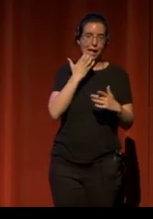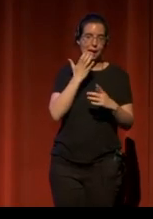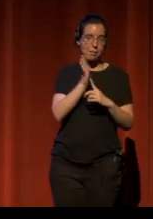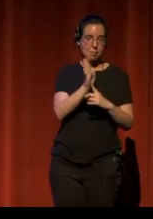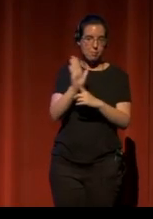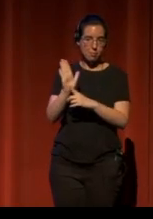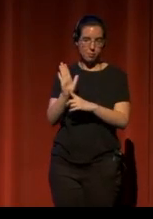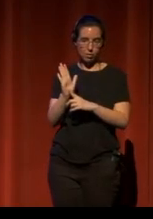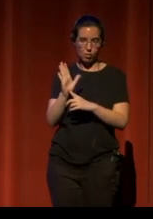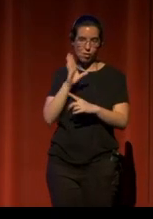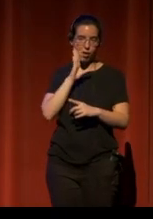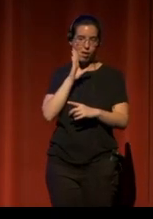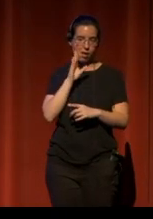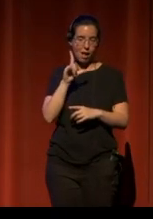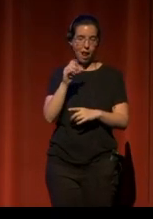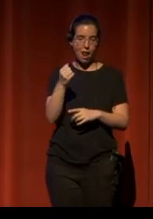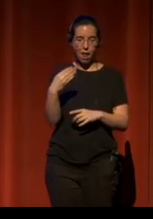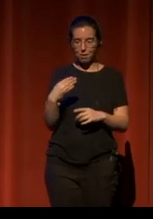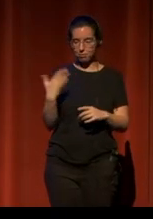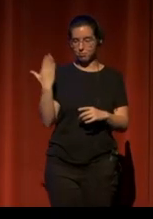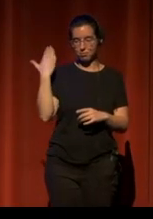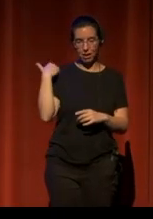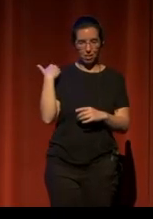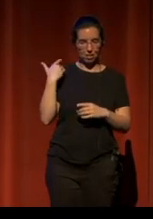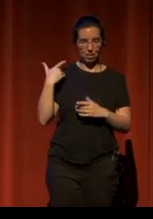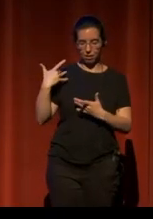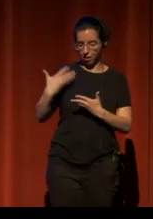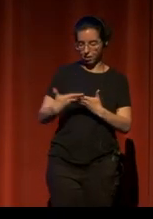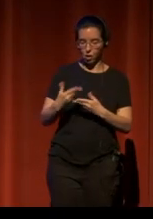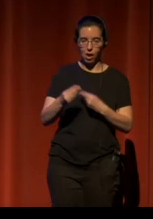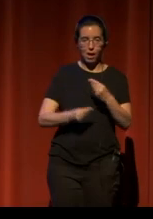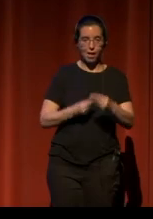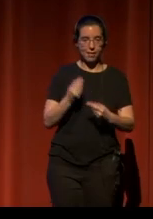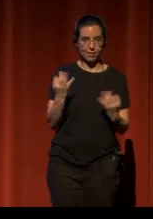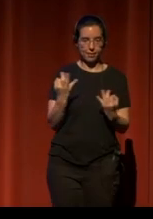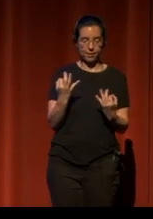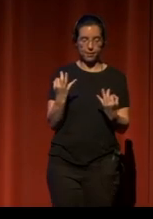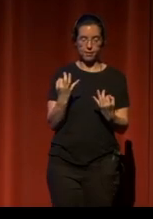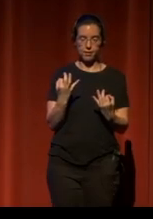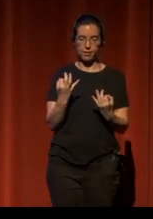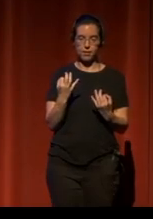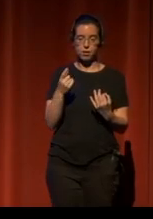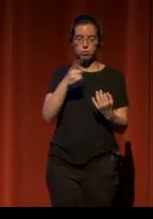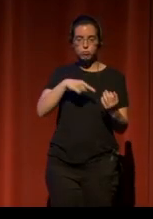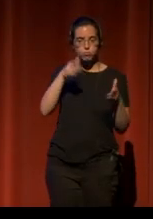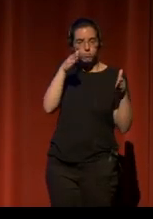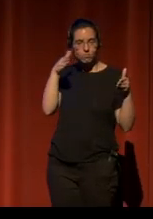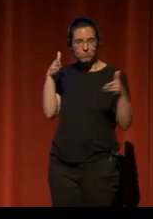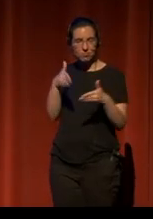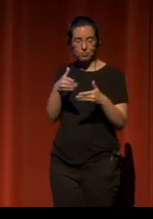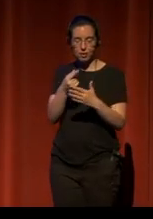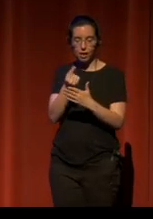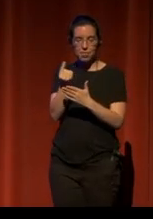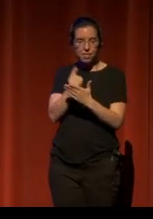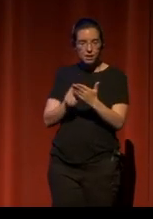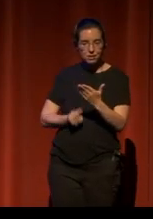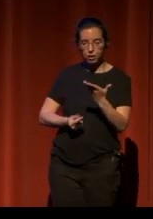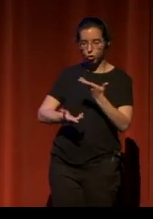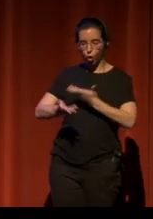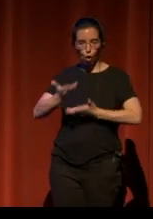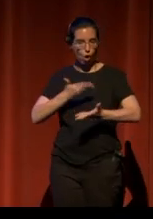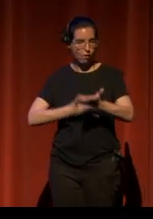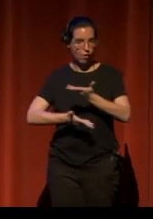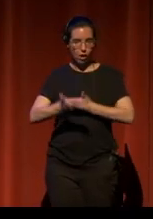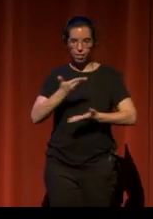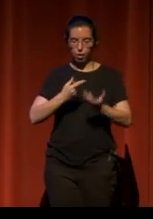hecho en el lab no en estos últimos años nosotros éramos muy estamos muy centrados en el diseño colaborativo en el